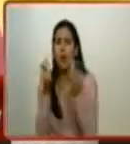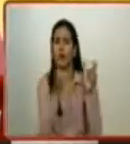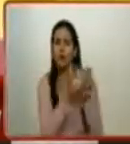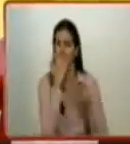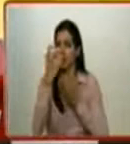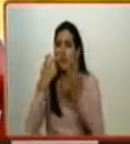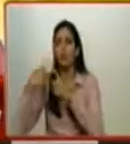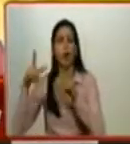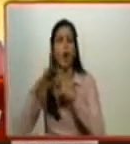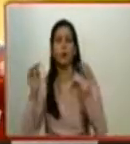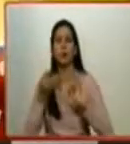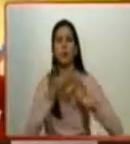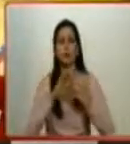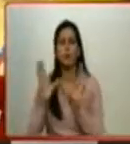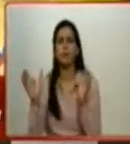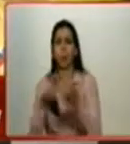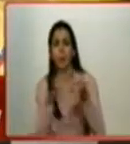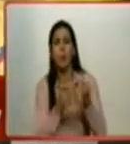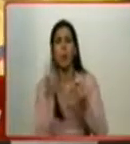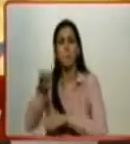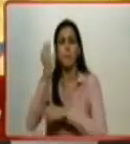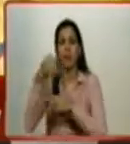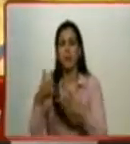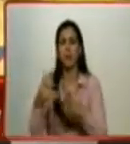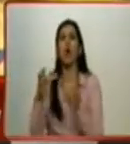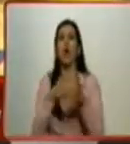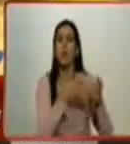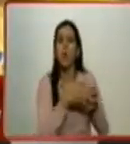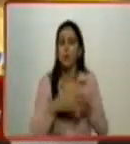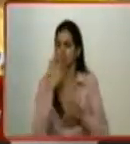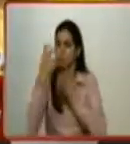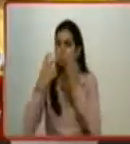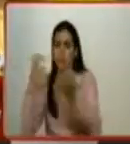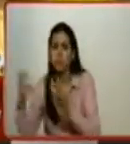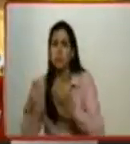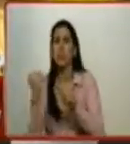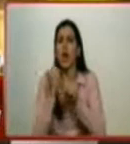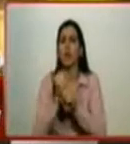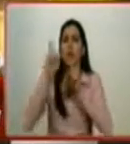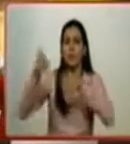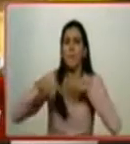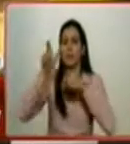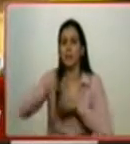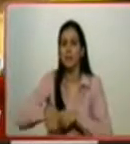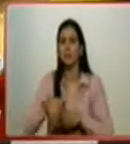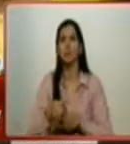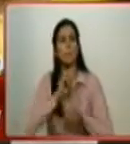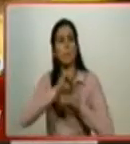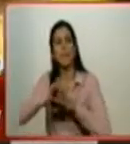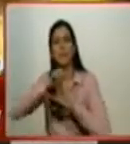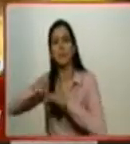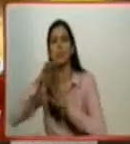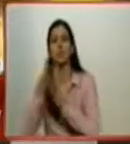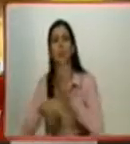visitamos a los diferentes colectivos de trabajadores, pescadores, juventud, mujeres, campesinos, y fuimos a llevar el mensaje del proceso revolucionario,